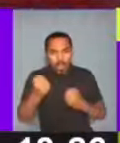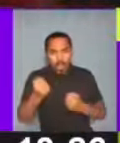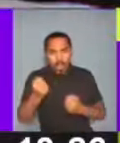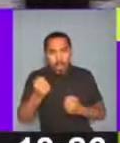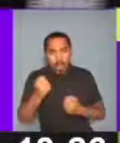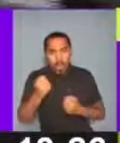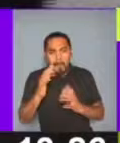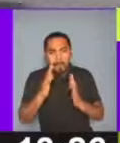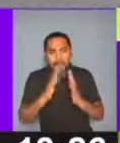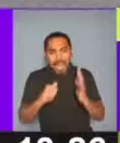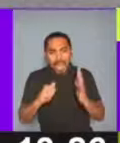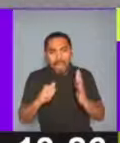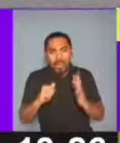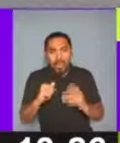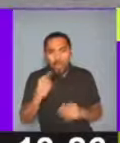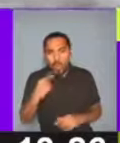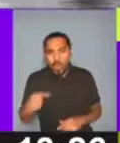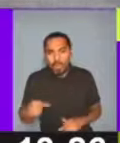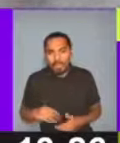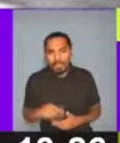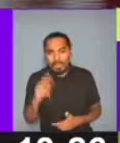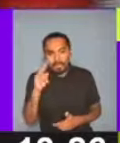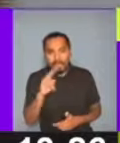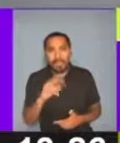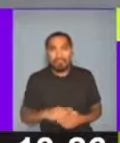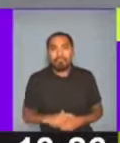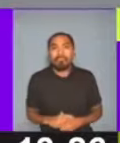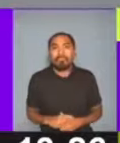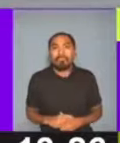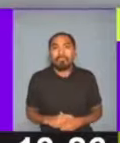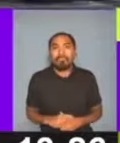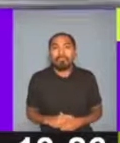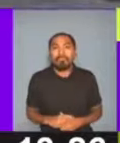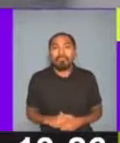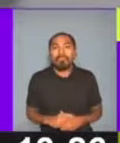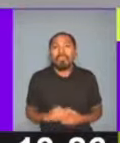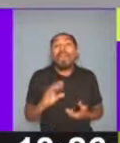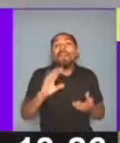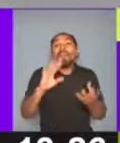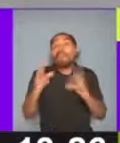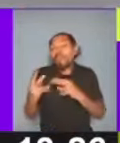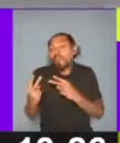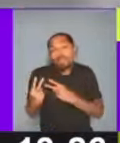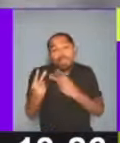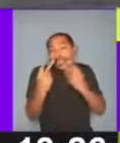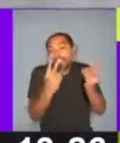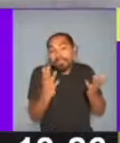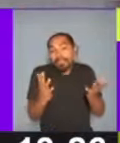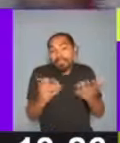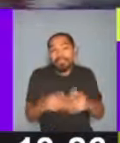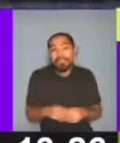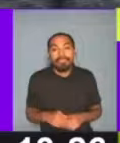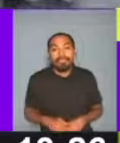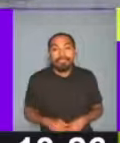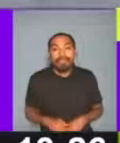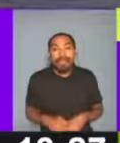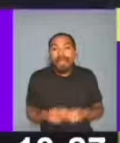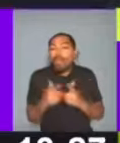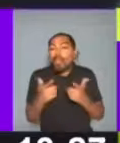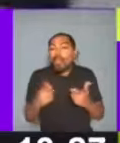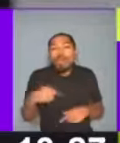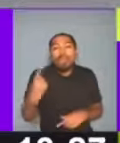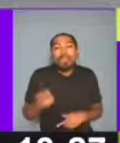vehículo particular. Y así se viaja, porque es la manera que tienen los usuarios en estos momentos de